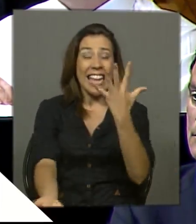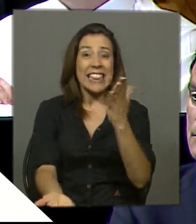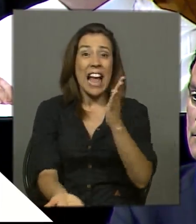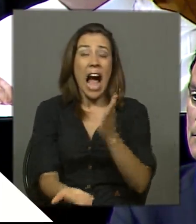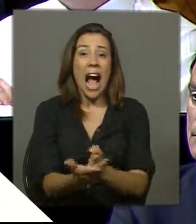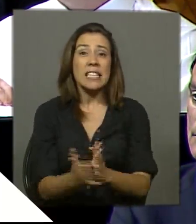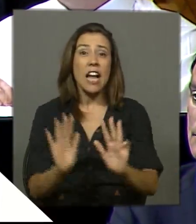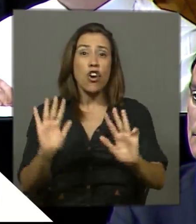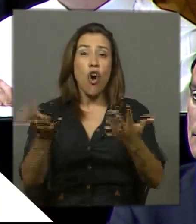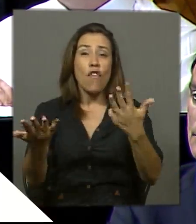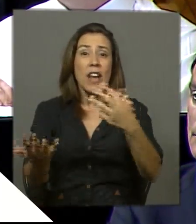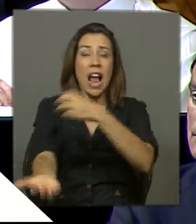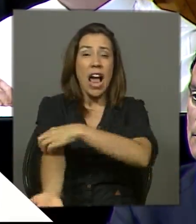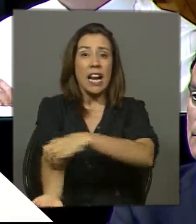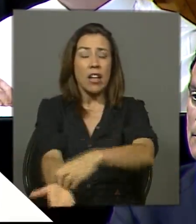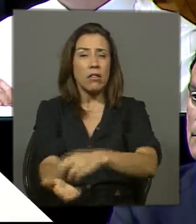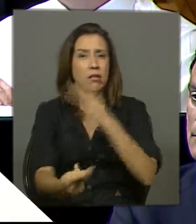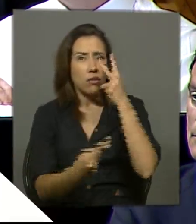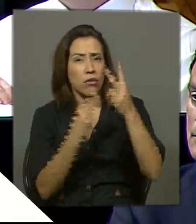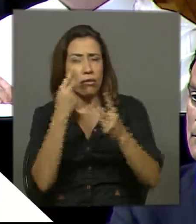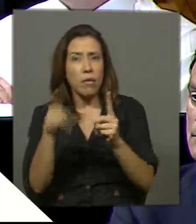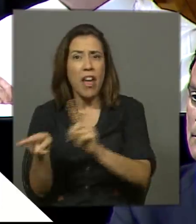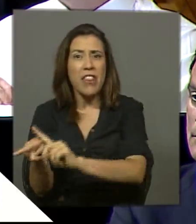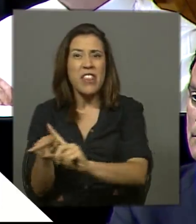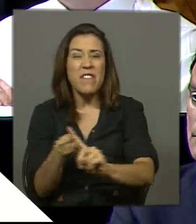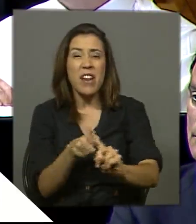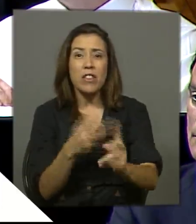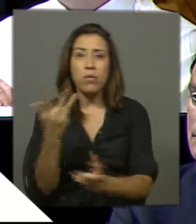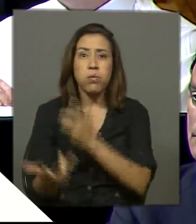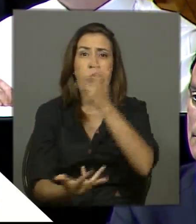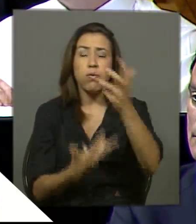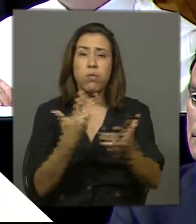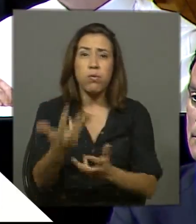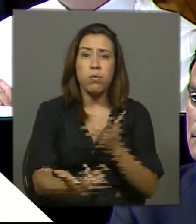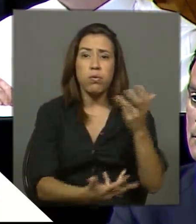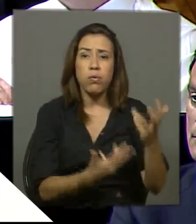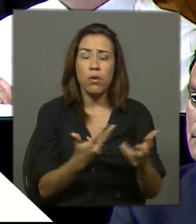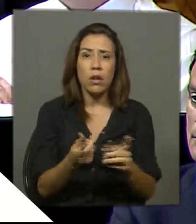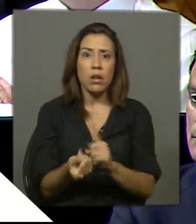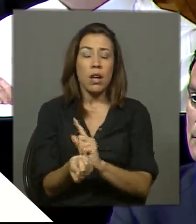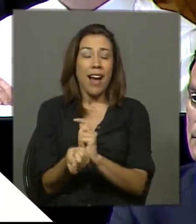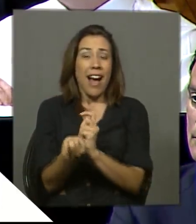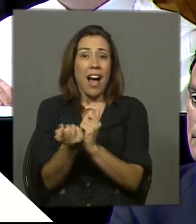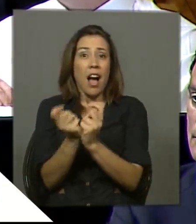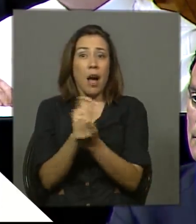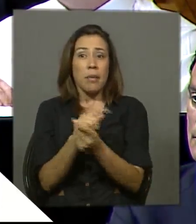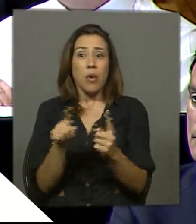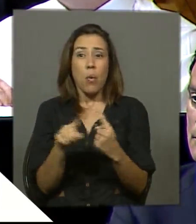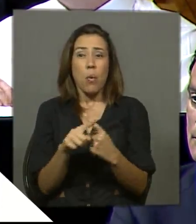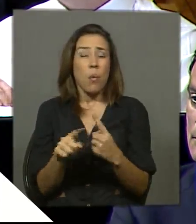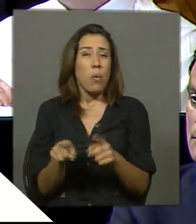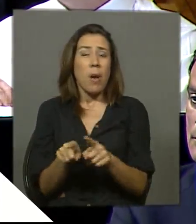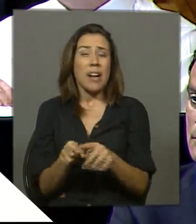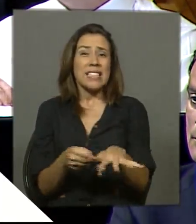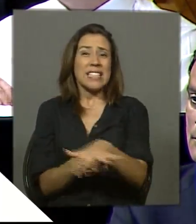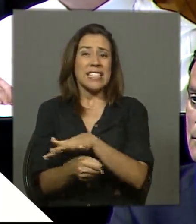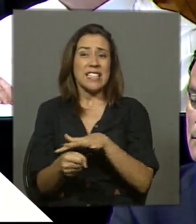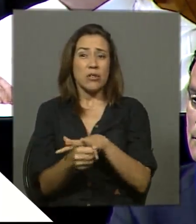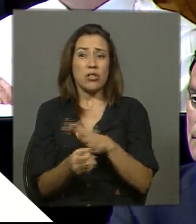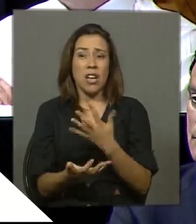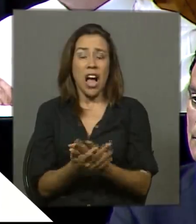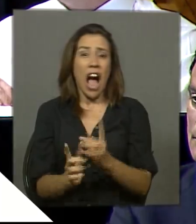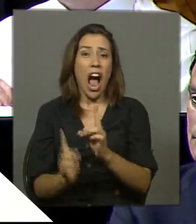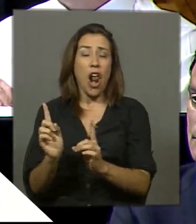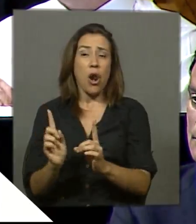hasta la novena en la región hemos visto como estos distintos focos de incendio han ido transformándose en este en esta situación que tiene